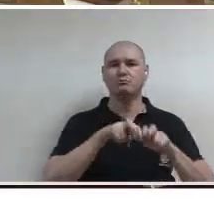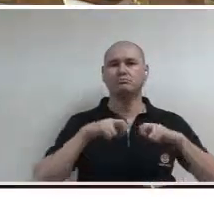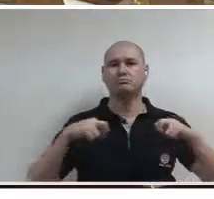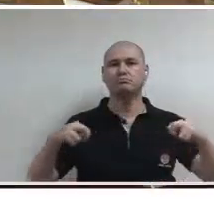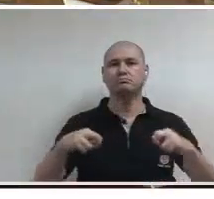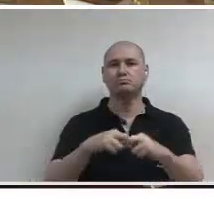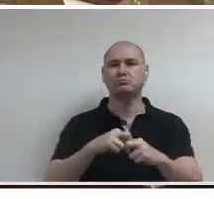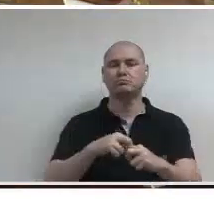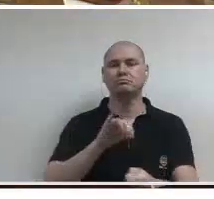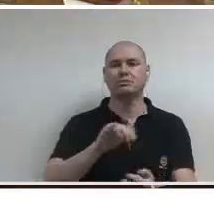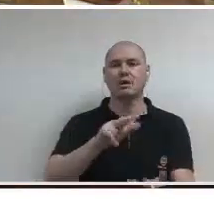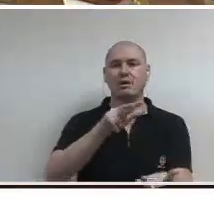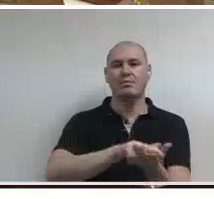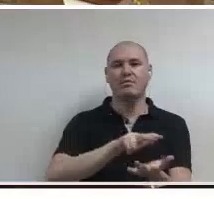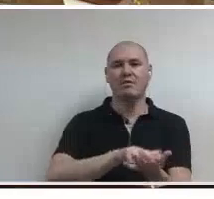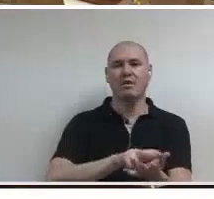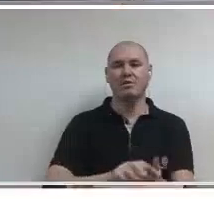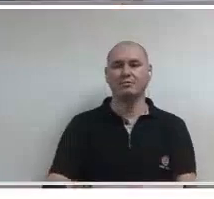para PGPN ahí.